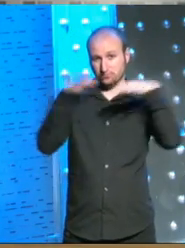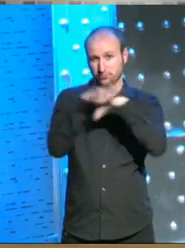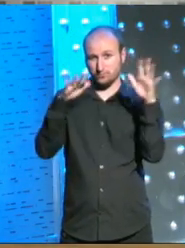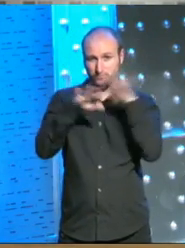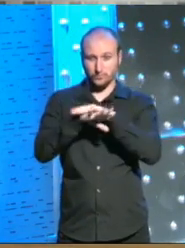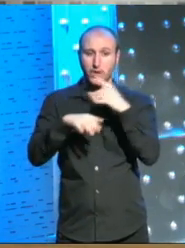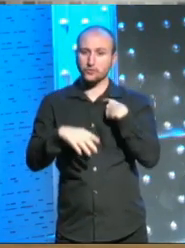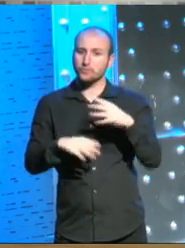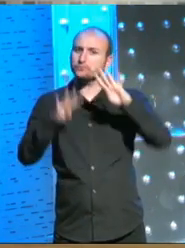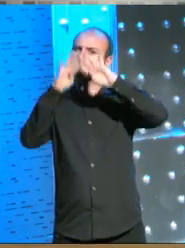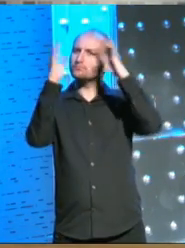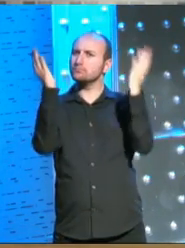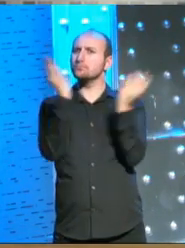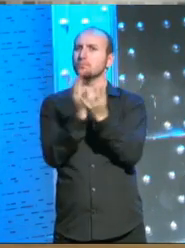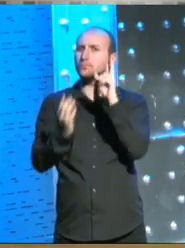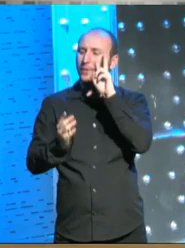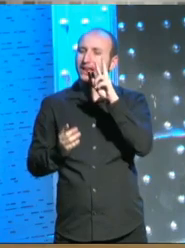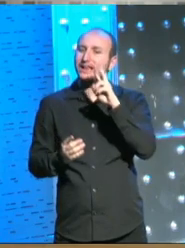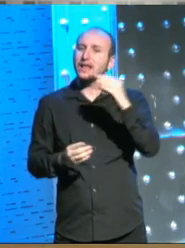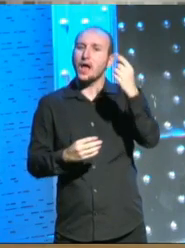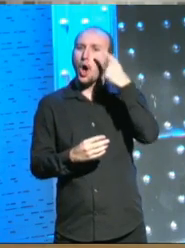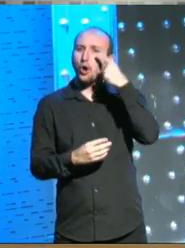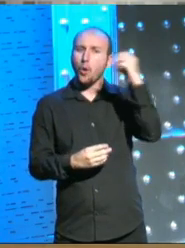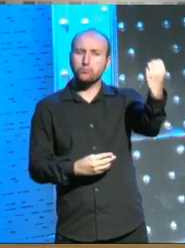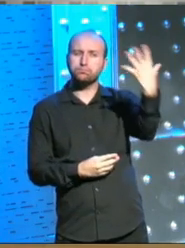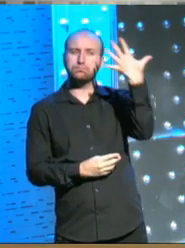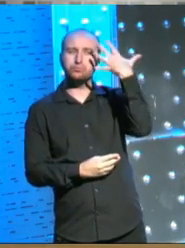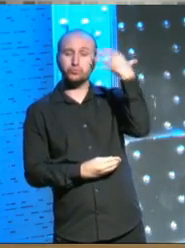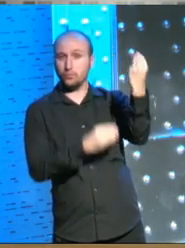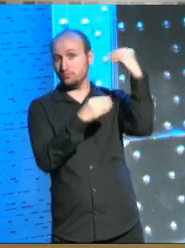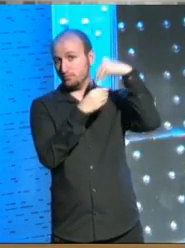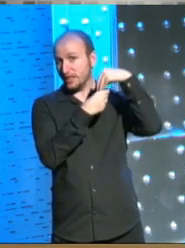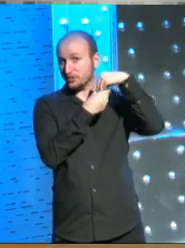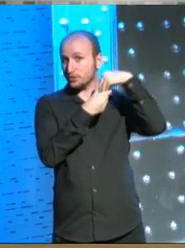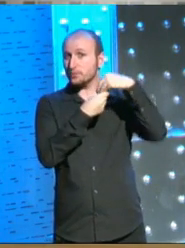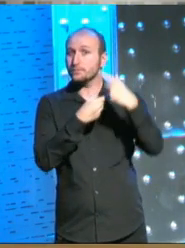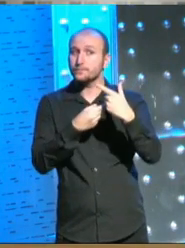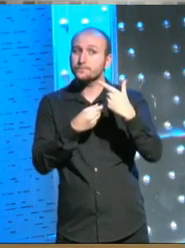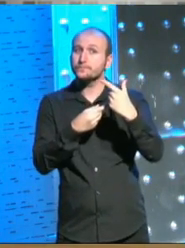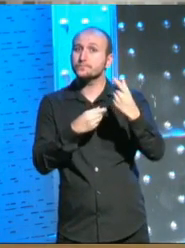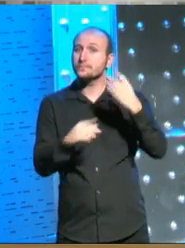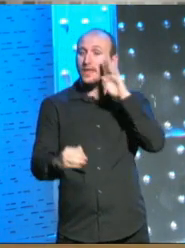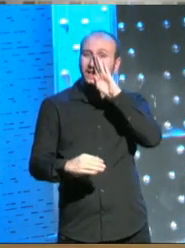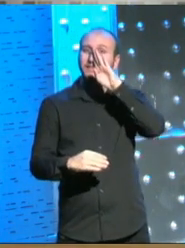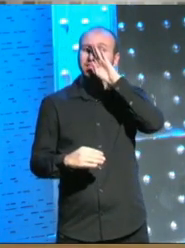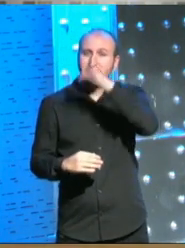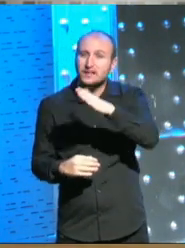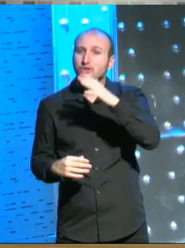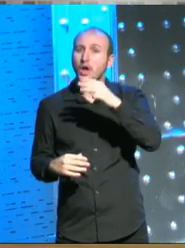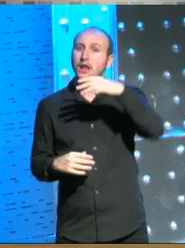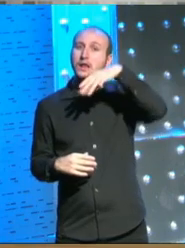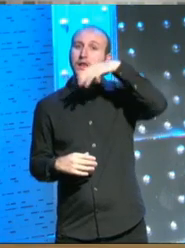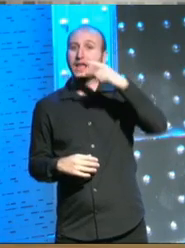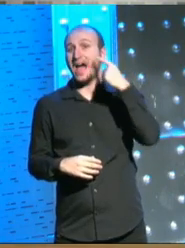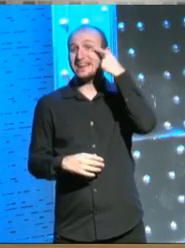mundo, la luz que entra en el ojo, la luz que entra en el ojo va al mosaico de la